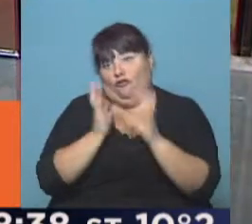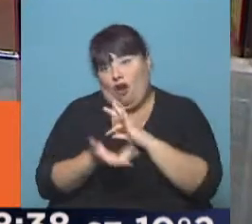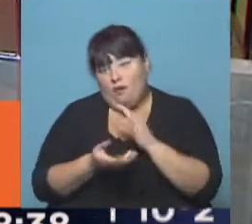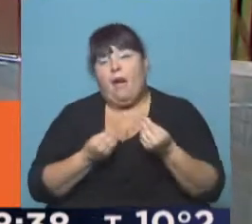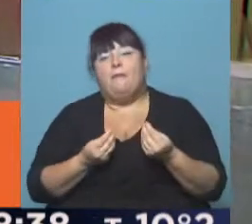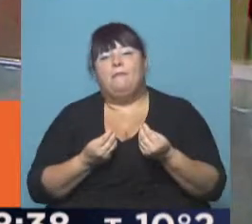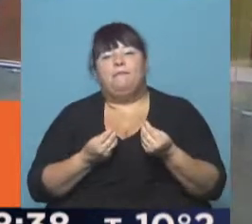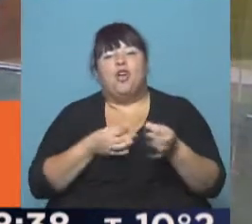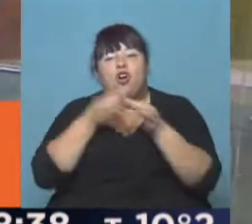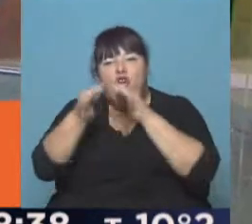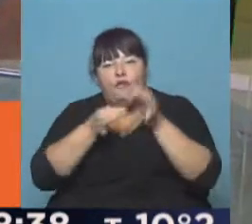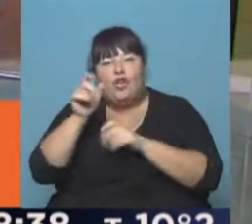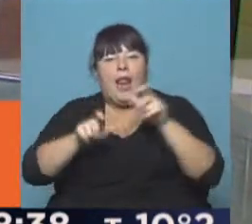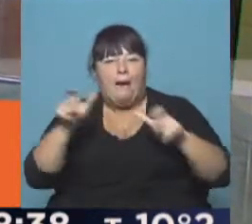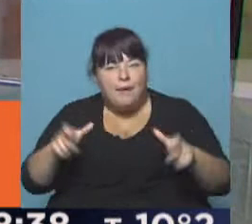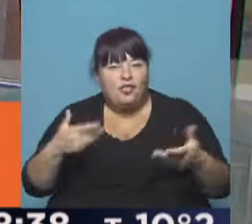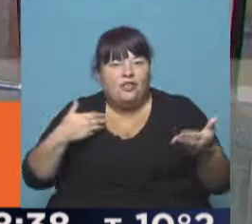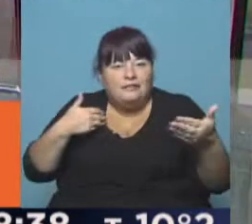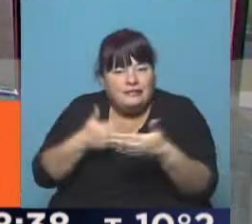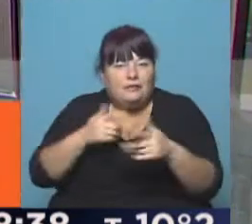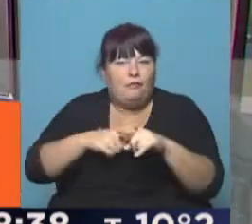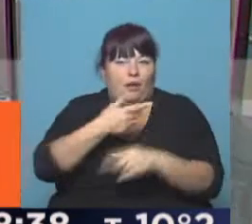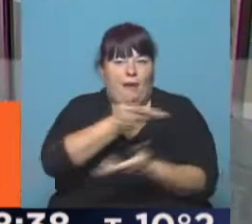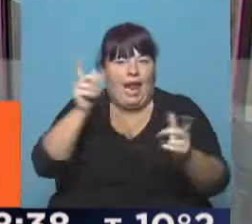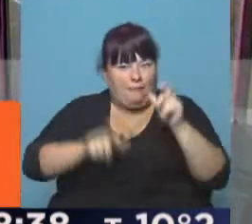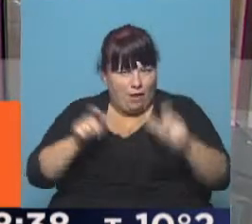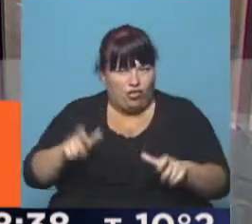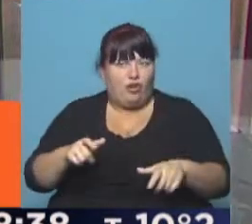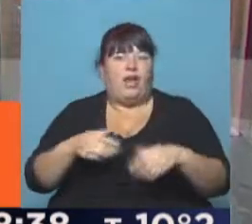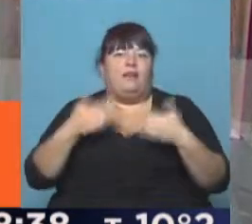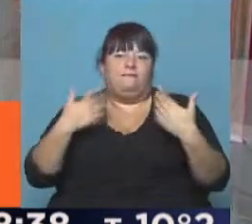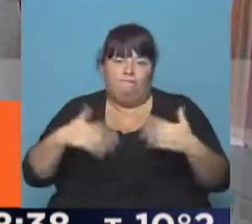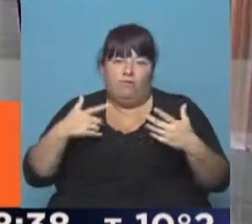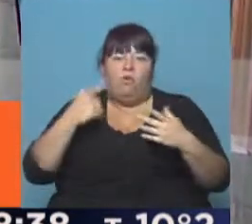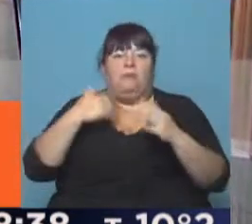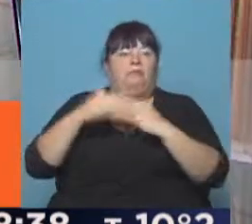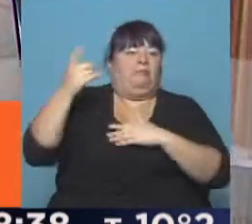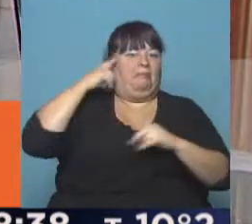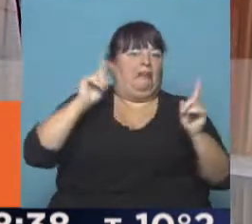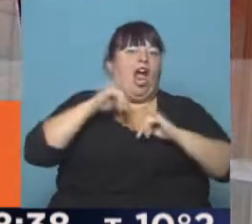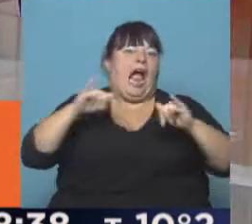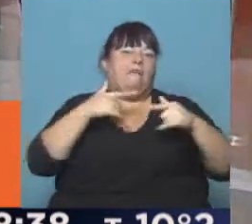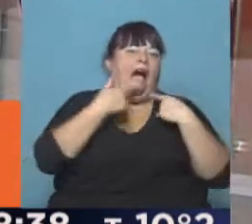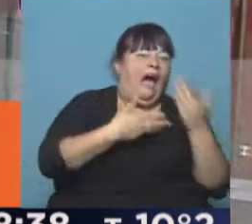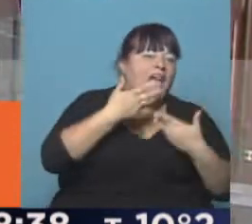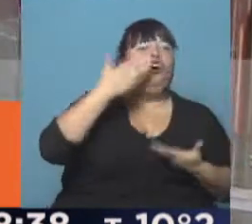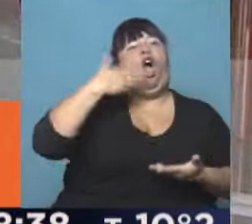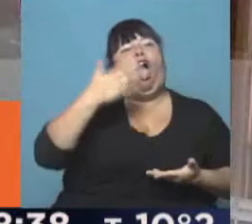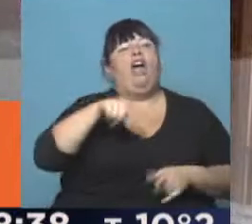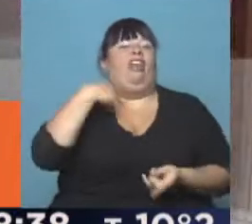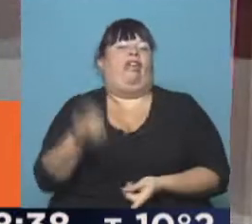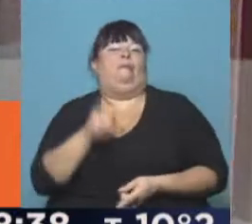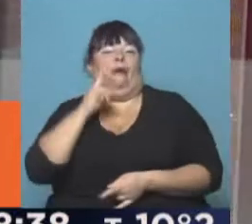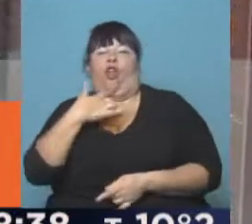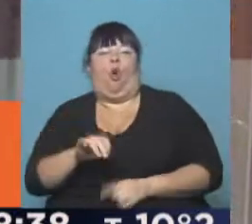de un diálogo con la gente acercar la política a la gente porque hay mucho escepticismo que en campaña te dicen una cosa y después